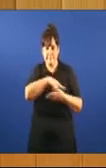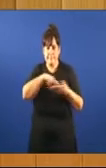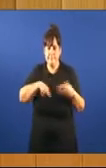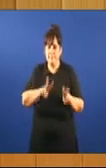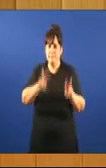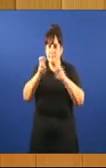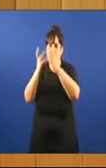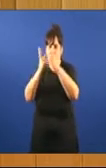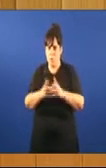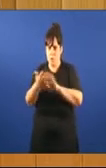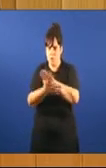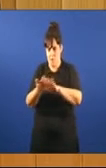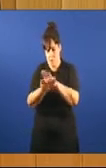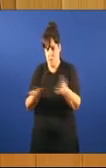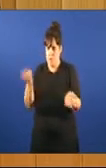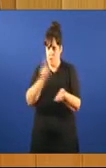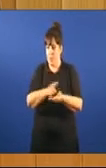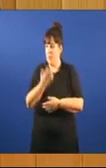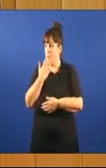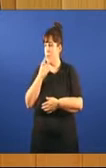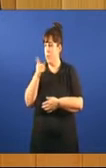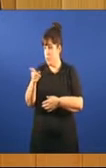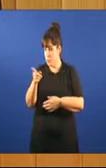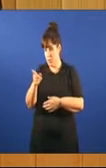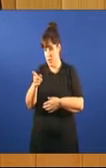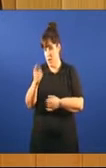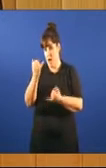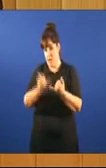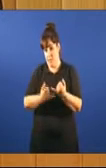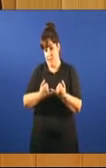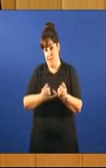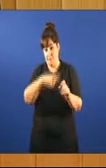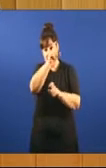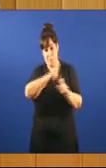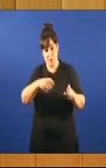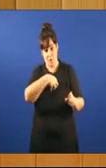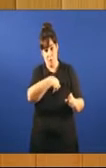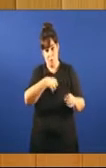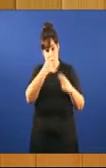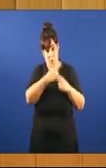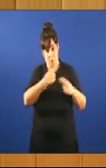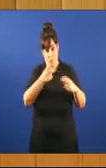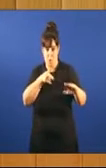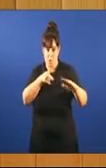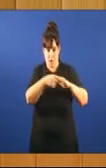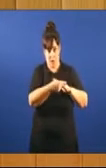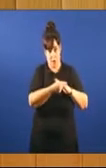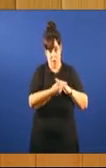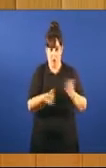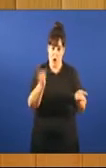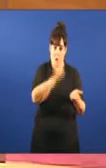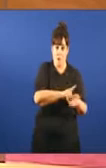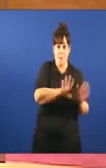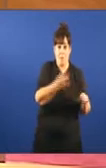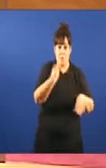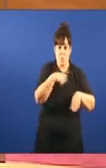palabra, volve a recortar os empregados públicos mentres tira os cartos en propaganda. Establece o